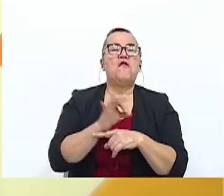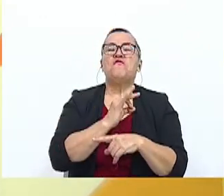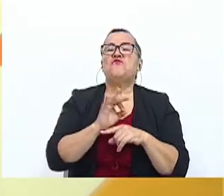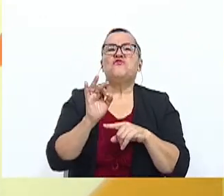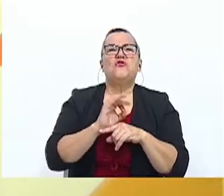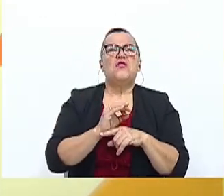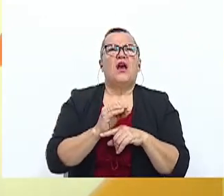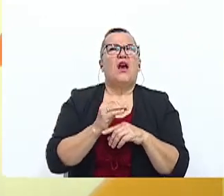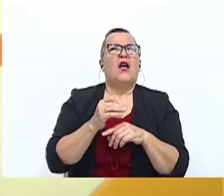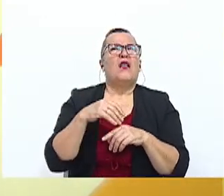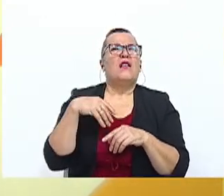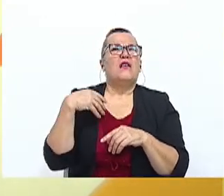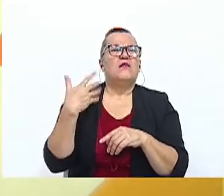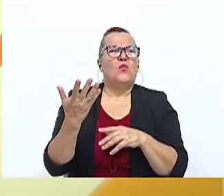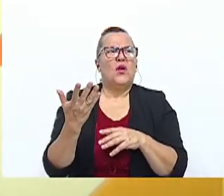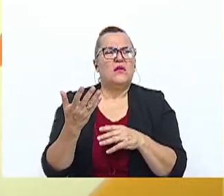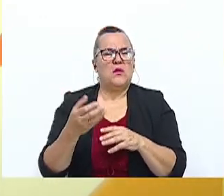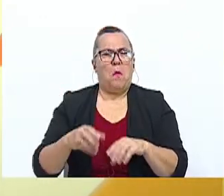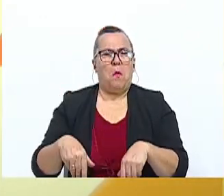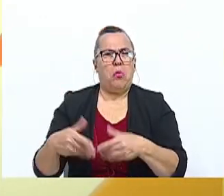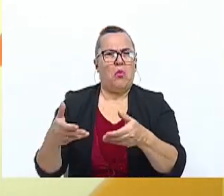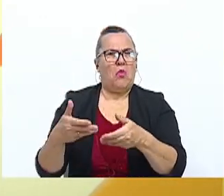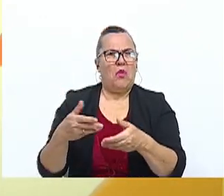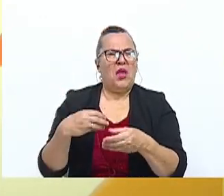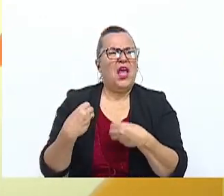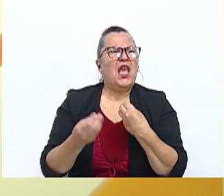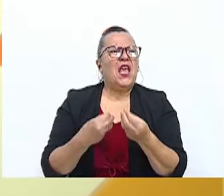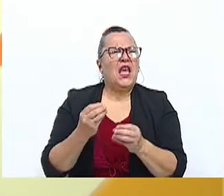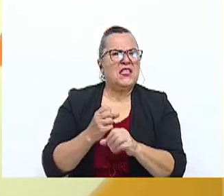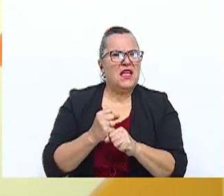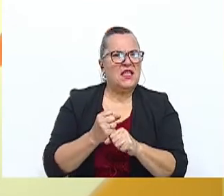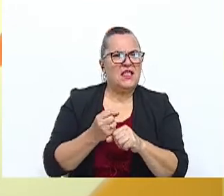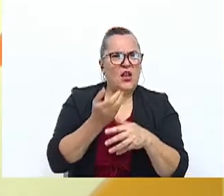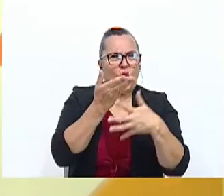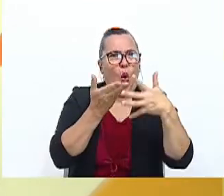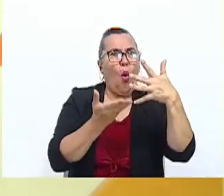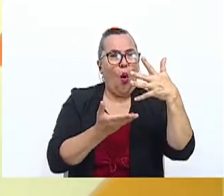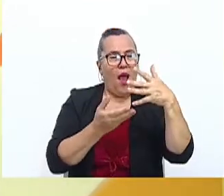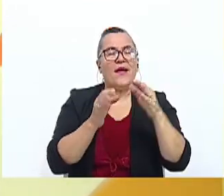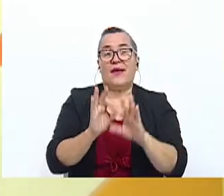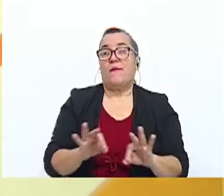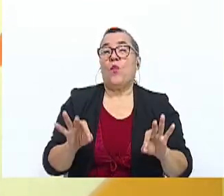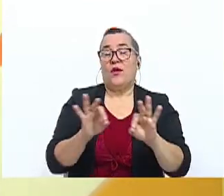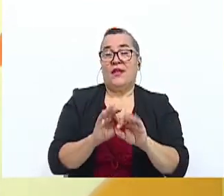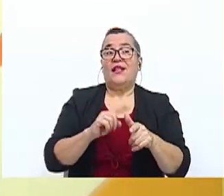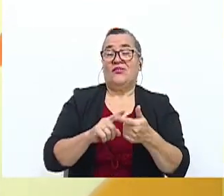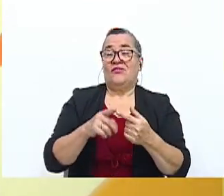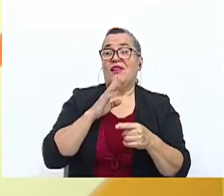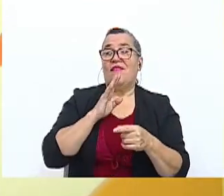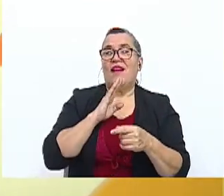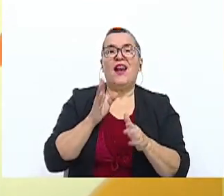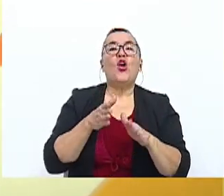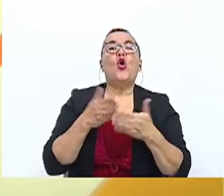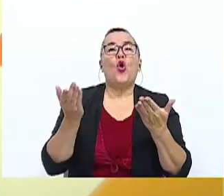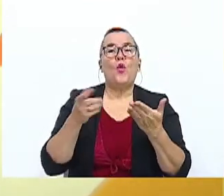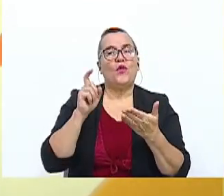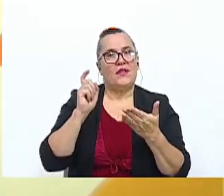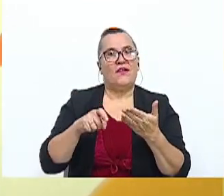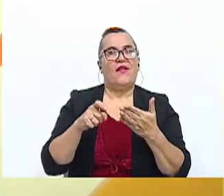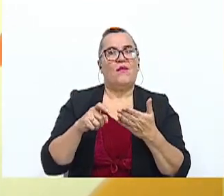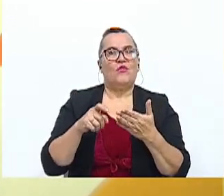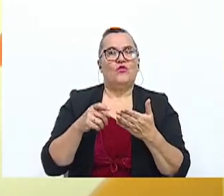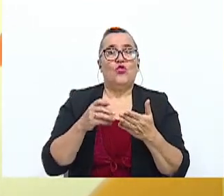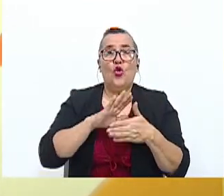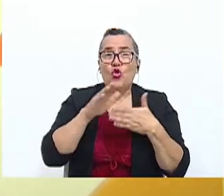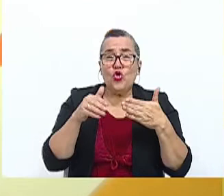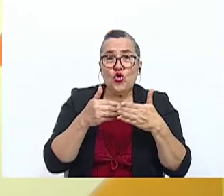celular qué se hizo. Es muy importante y vamos a hablar más adelante sobre cómo debemos manejar todo